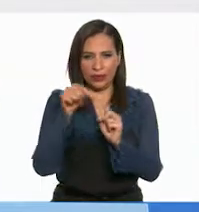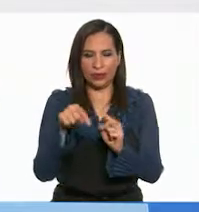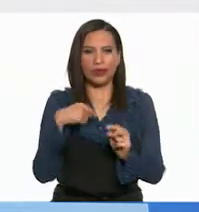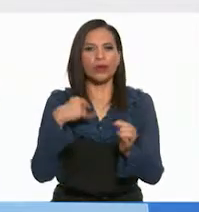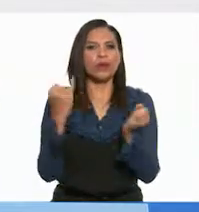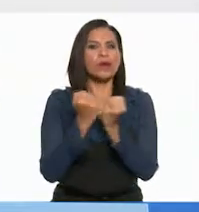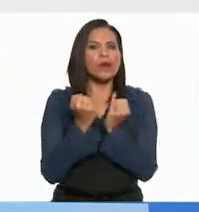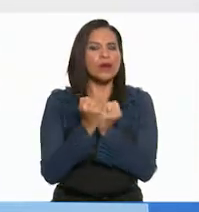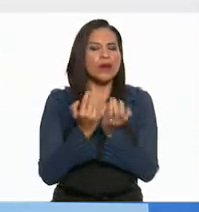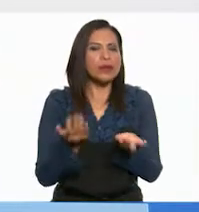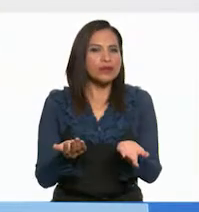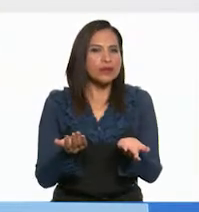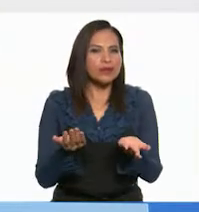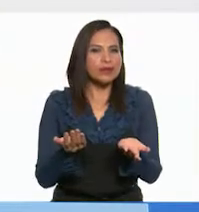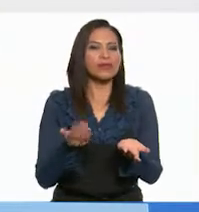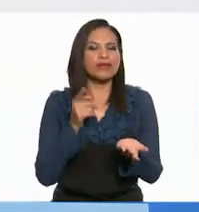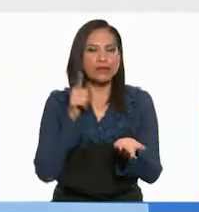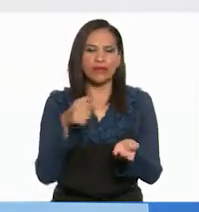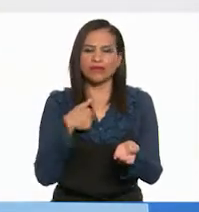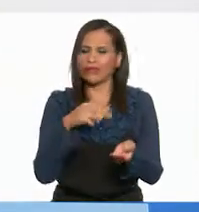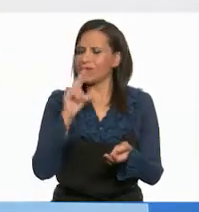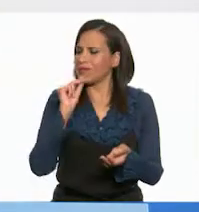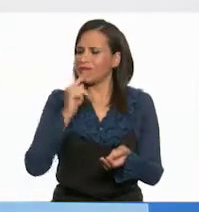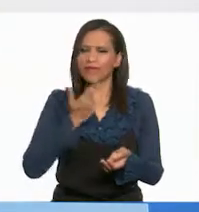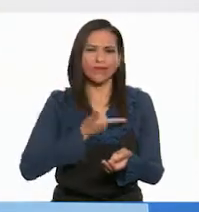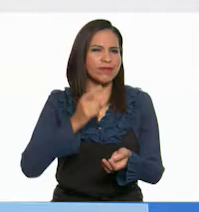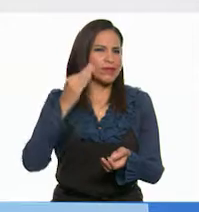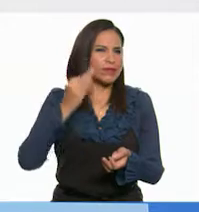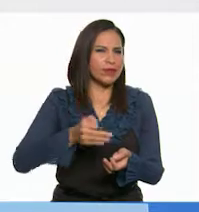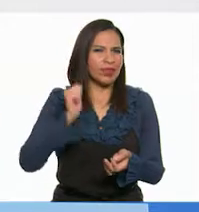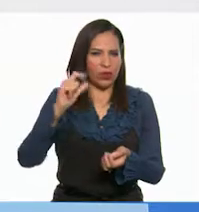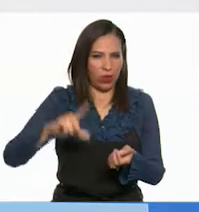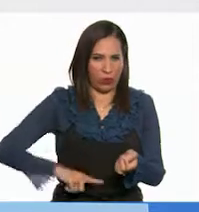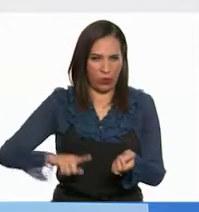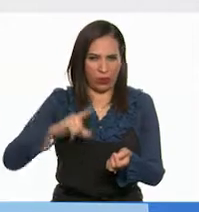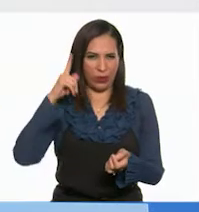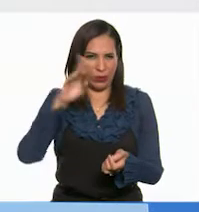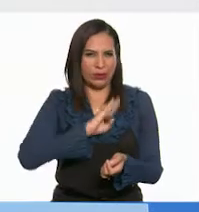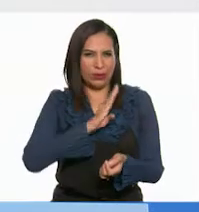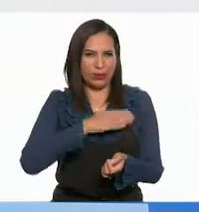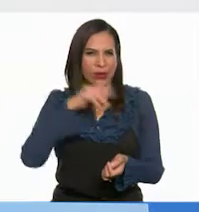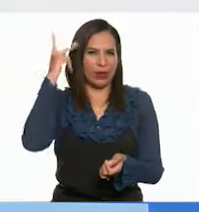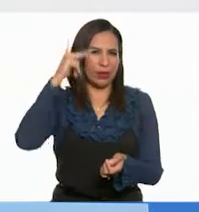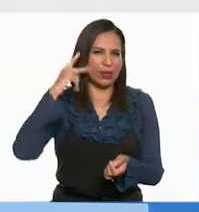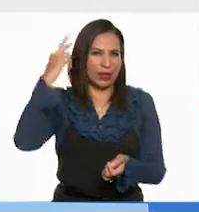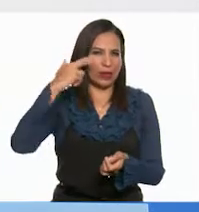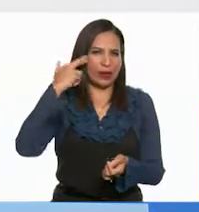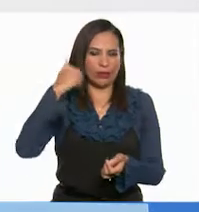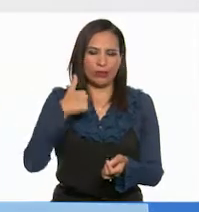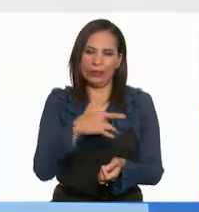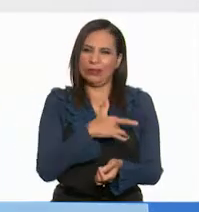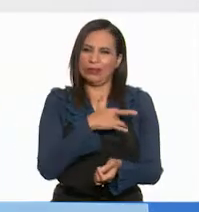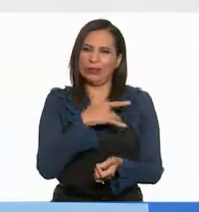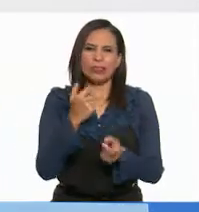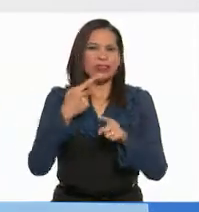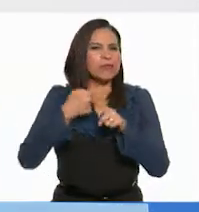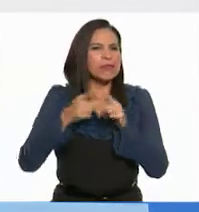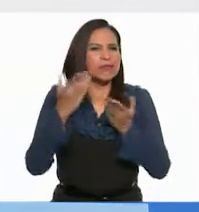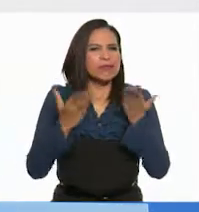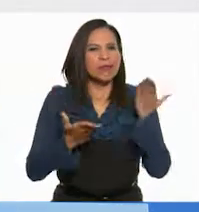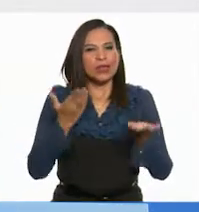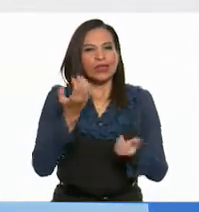que también estaba en contra del gobierno virreinal. Había vivido en carne propia las